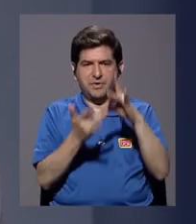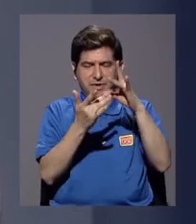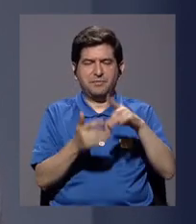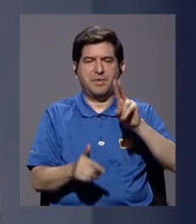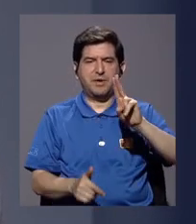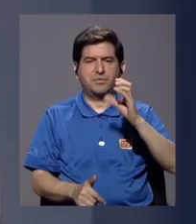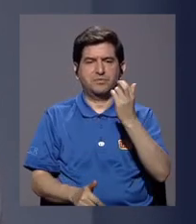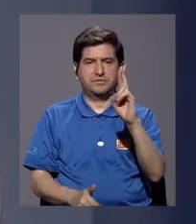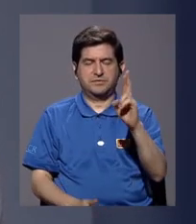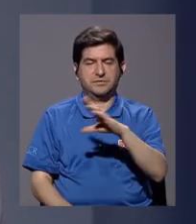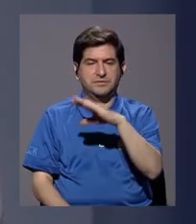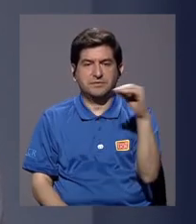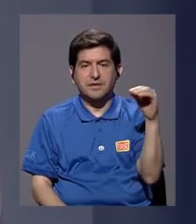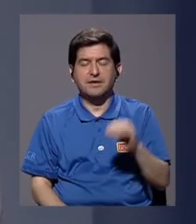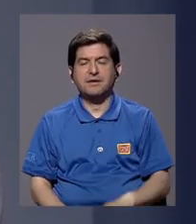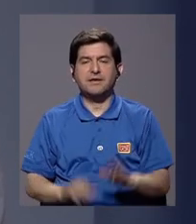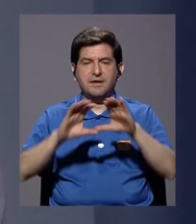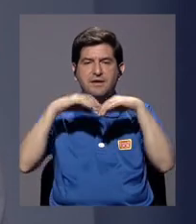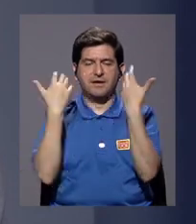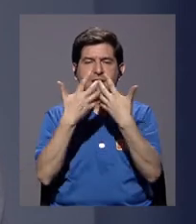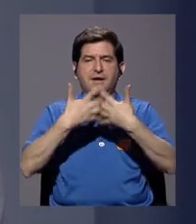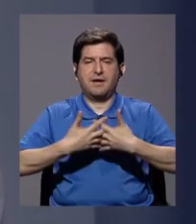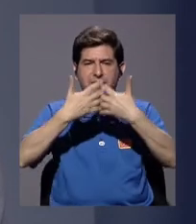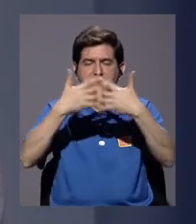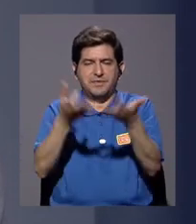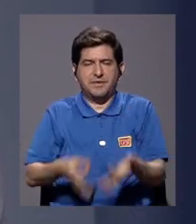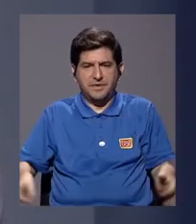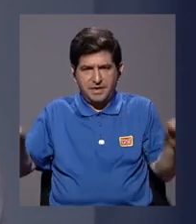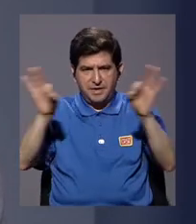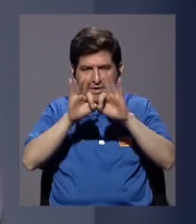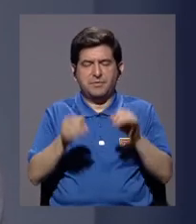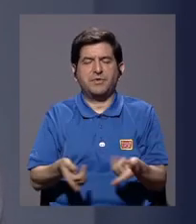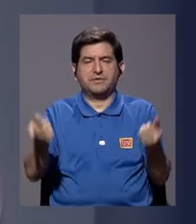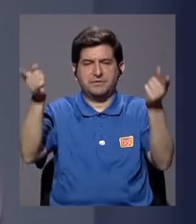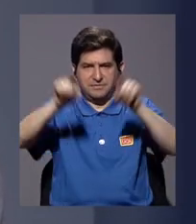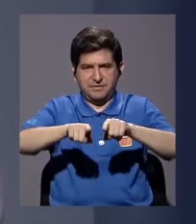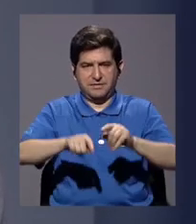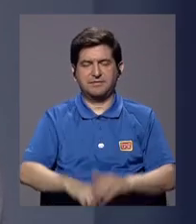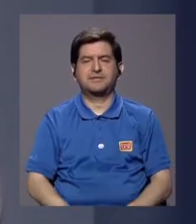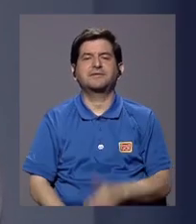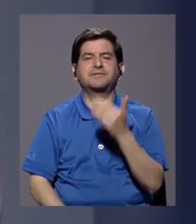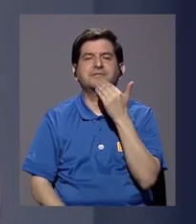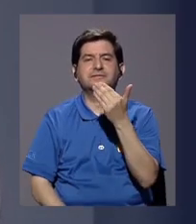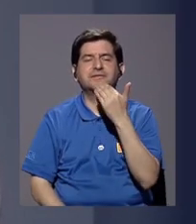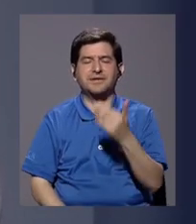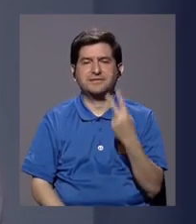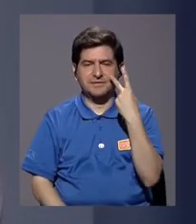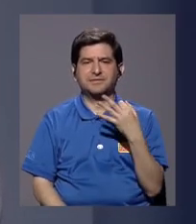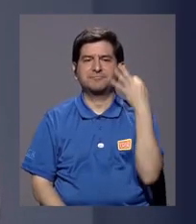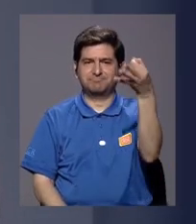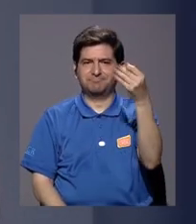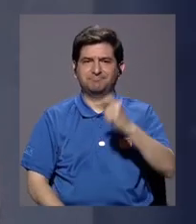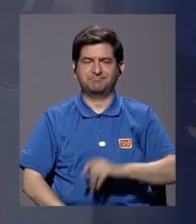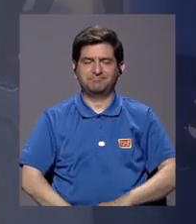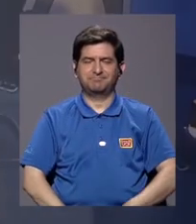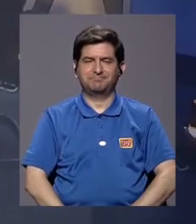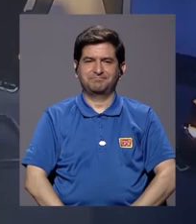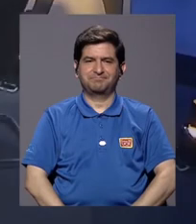Costa Rica y, por supuesto, la Cámara de Industrias, que ha sido fundamental en este caso en particular. Muchas gracias y hasta luego.